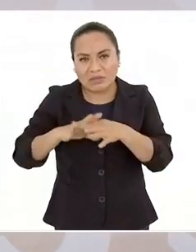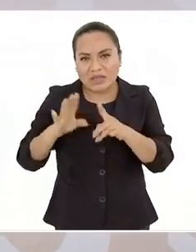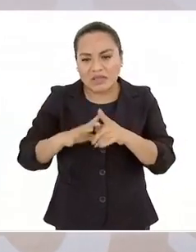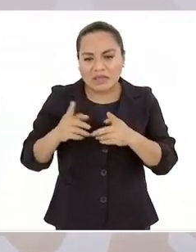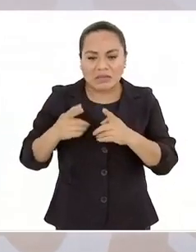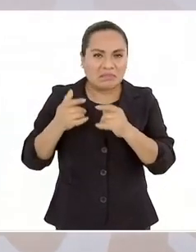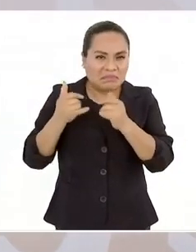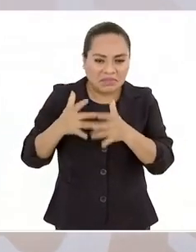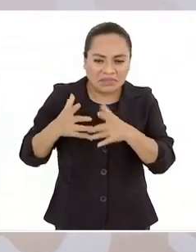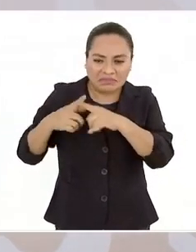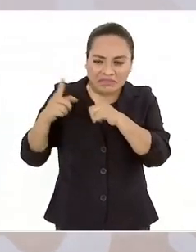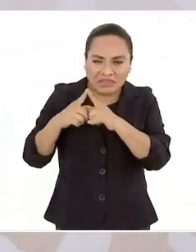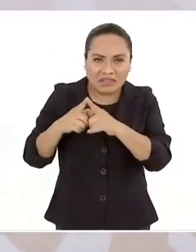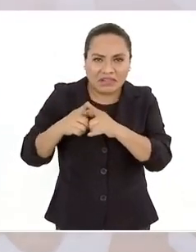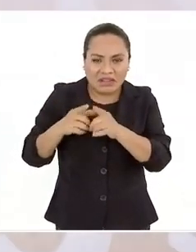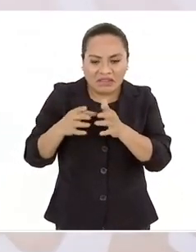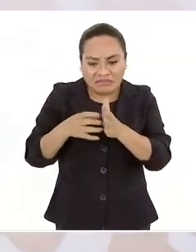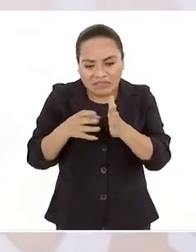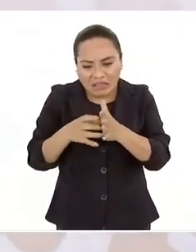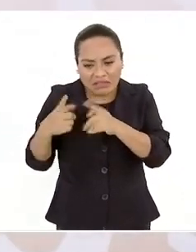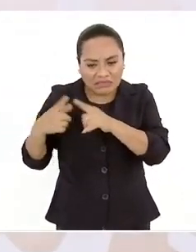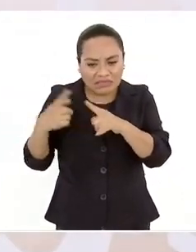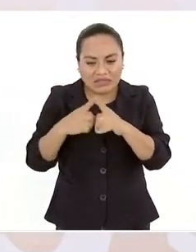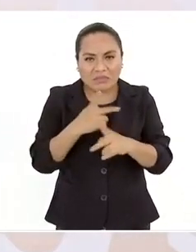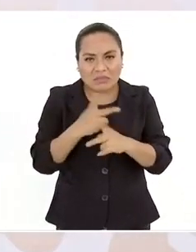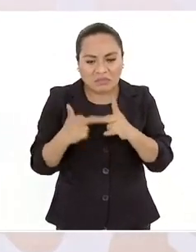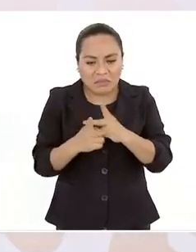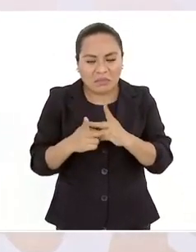Manzanillo, Lázaro Cárdenas.